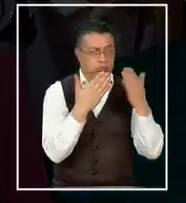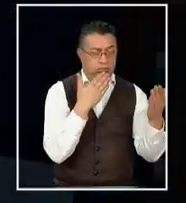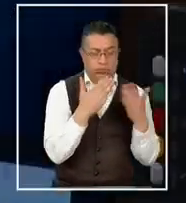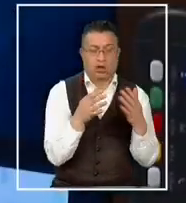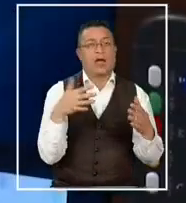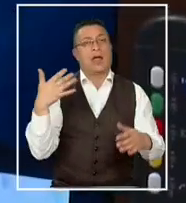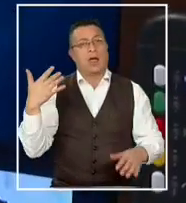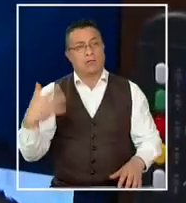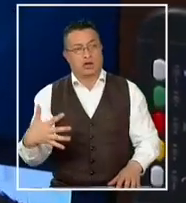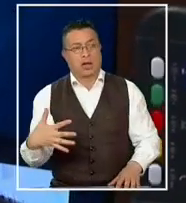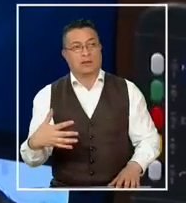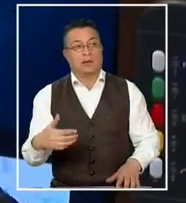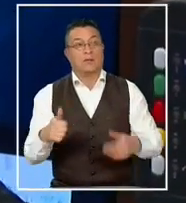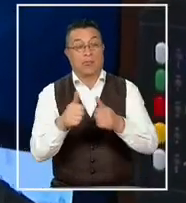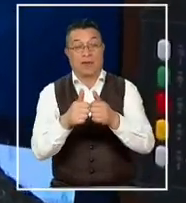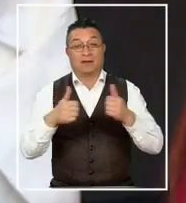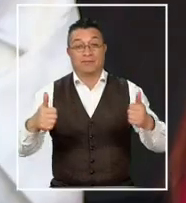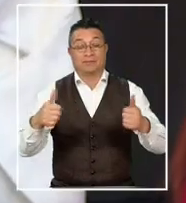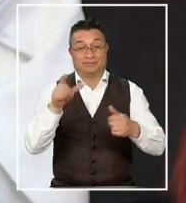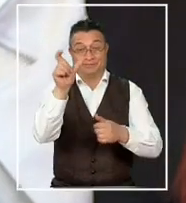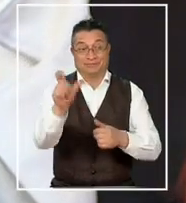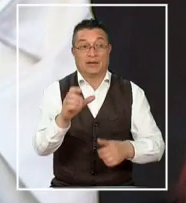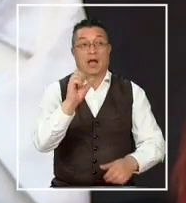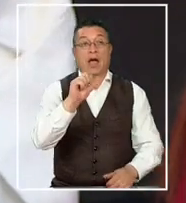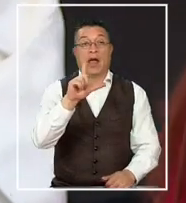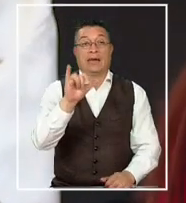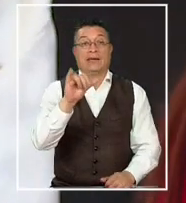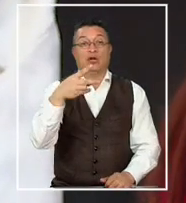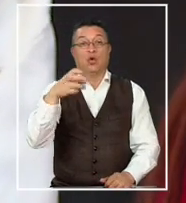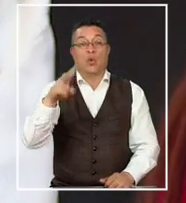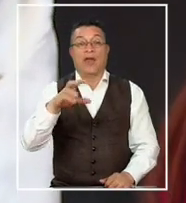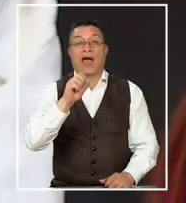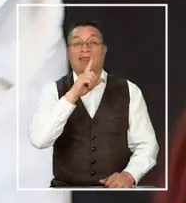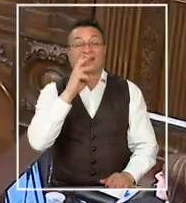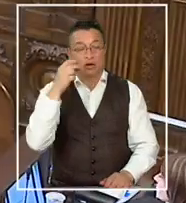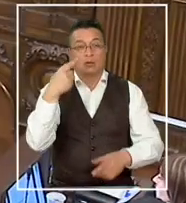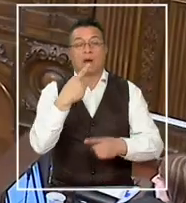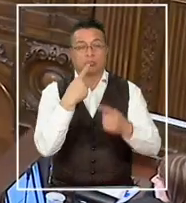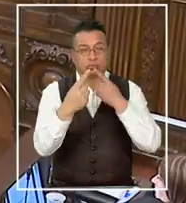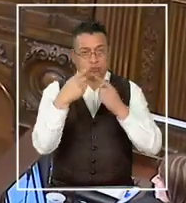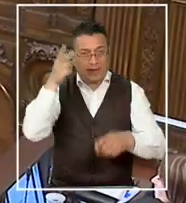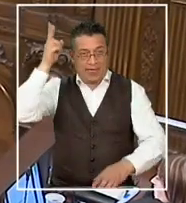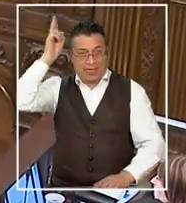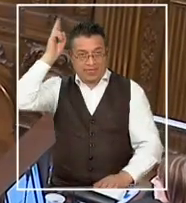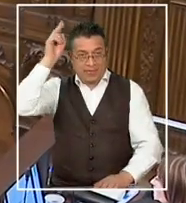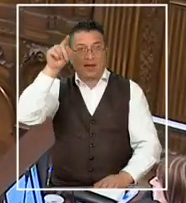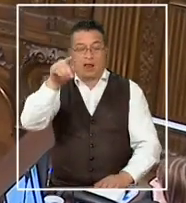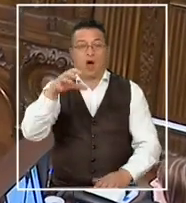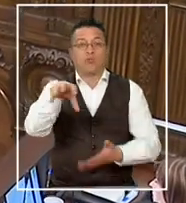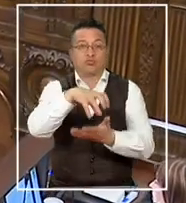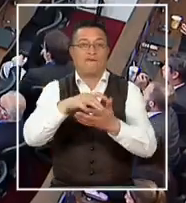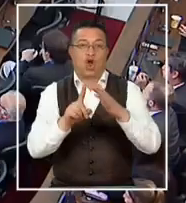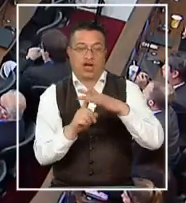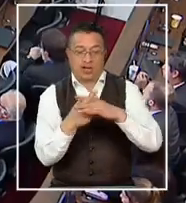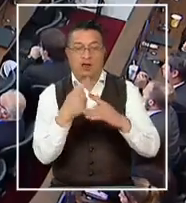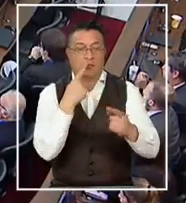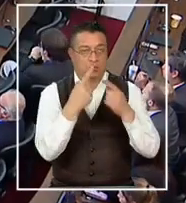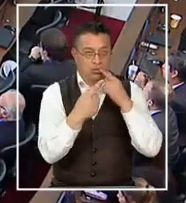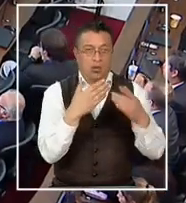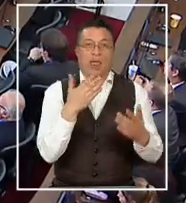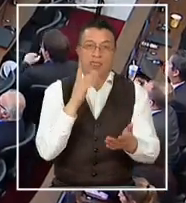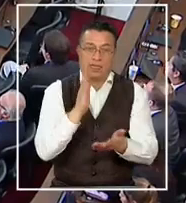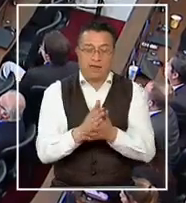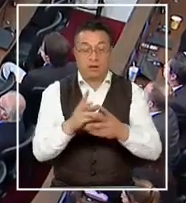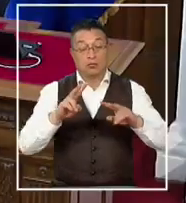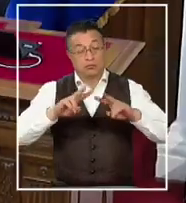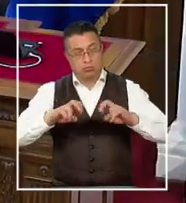esencial. El consejero Alihuén Antileo también solicitó que se haga una consulta indígena para incluir la opinión de los pueblos originarios, solicitud que